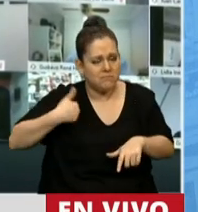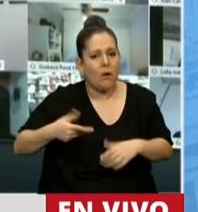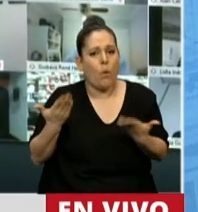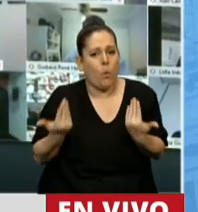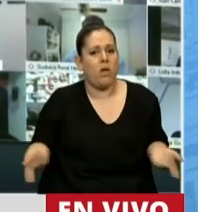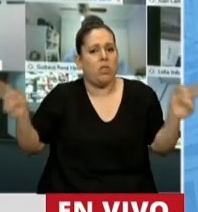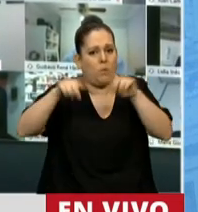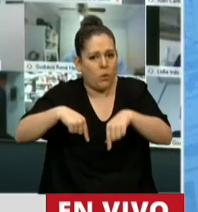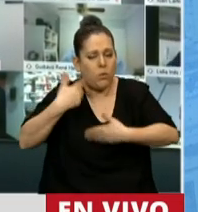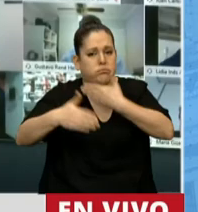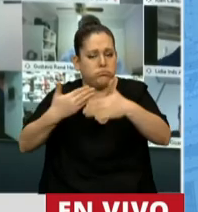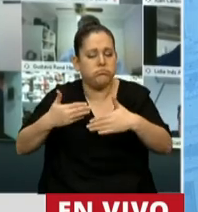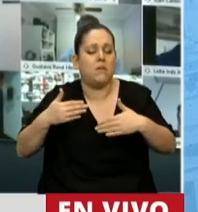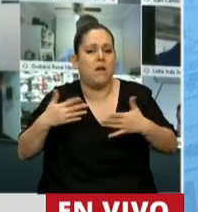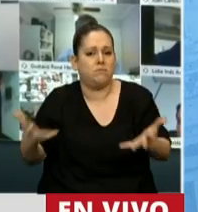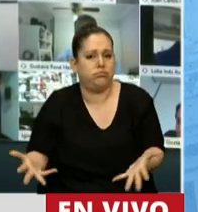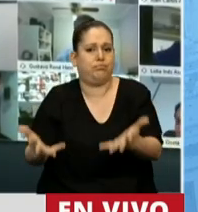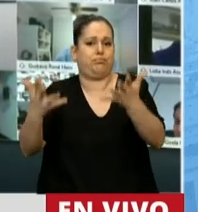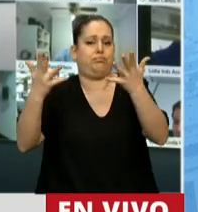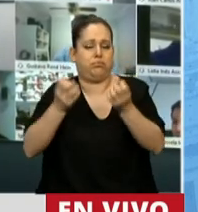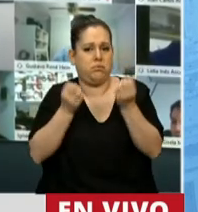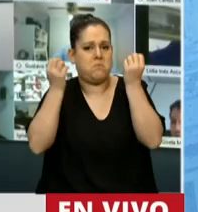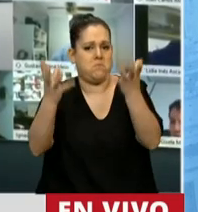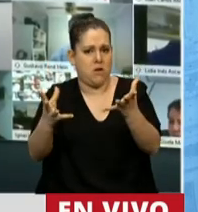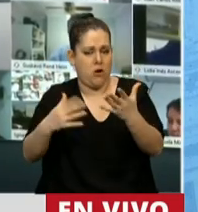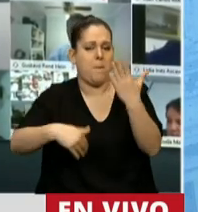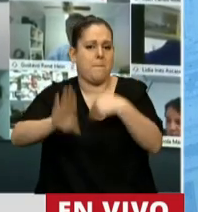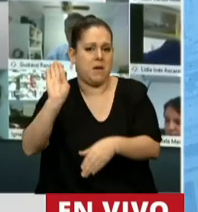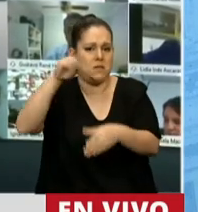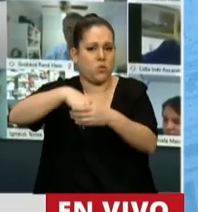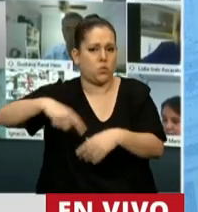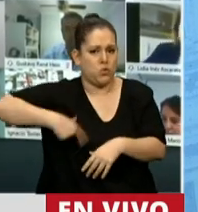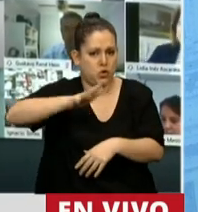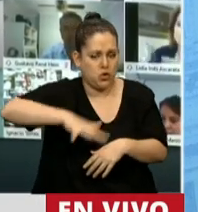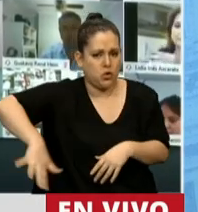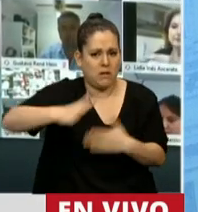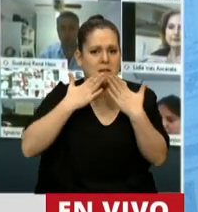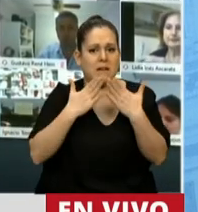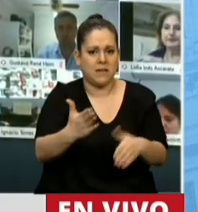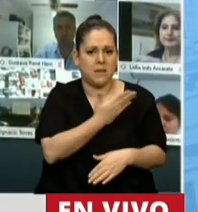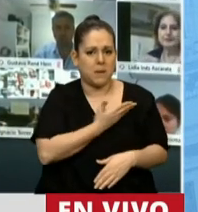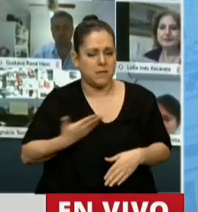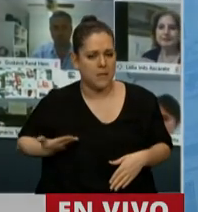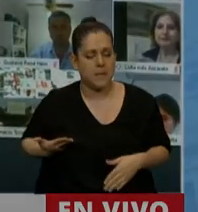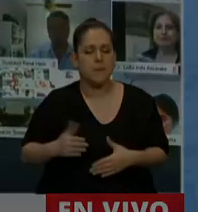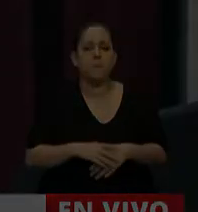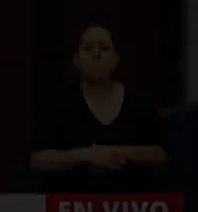a recuperar un sendero de crecimiento con mayor inclusión social. Gracias, presidente. Gracias, diputado.